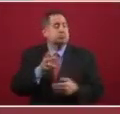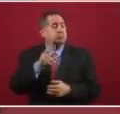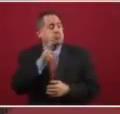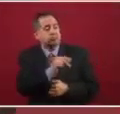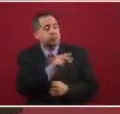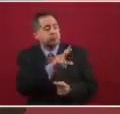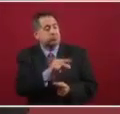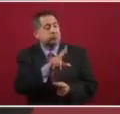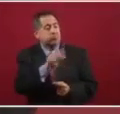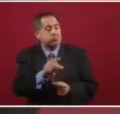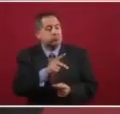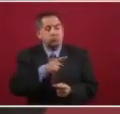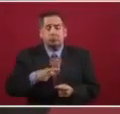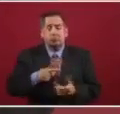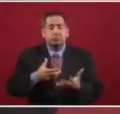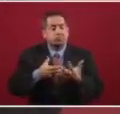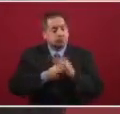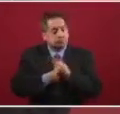la libertad